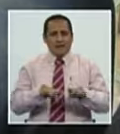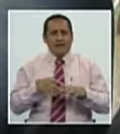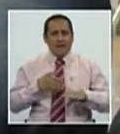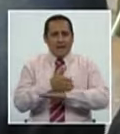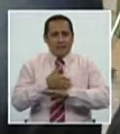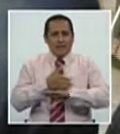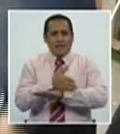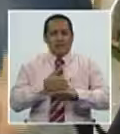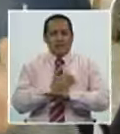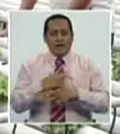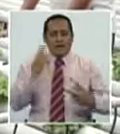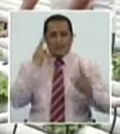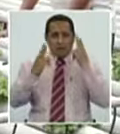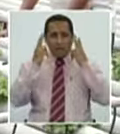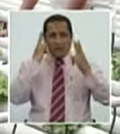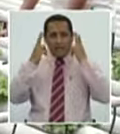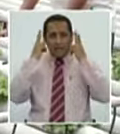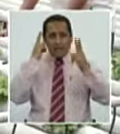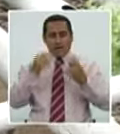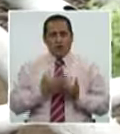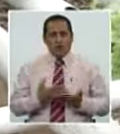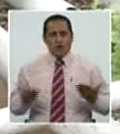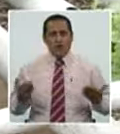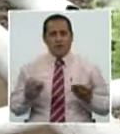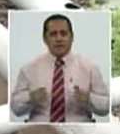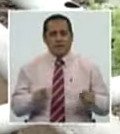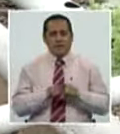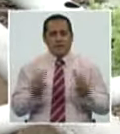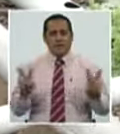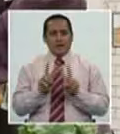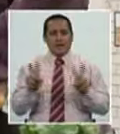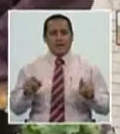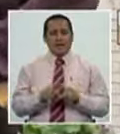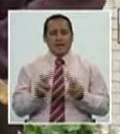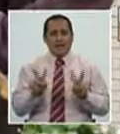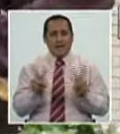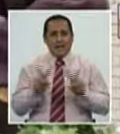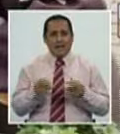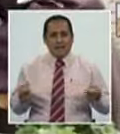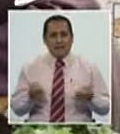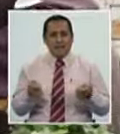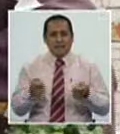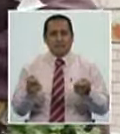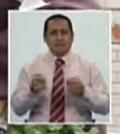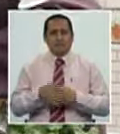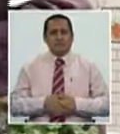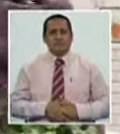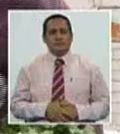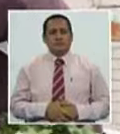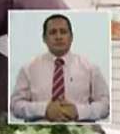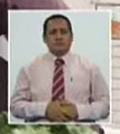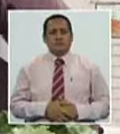textil, carpintería, peluquería, cultivos hidropónicos y jardinería.